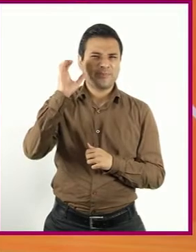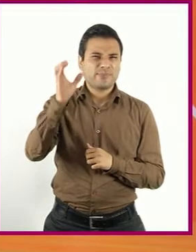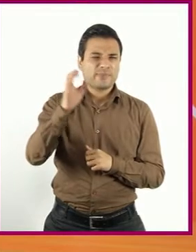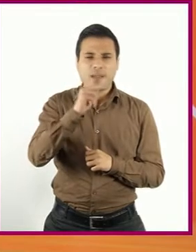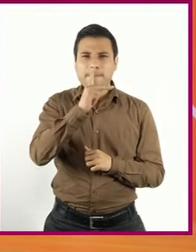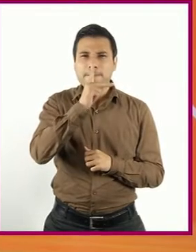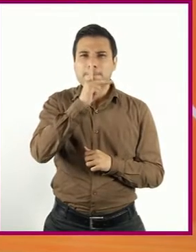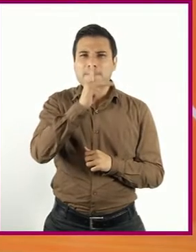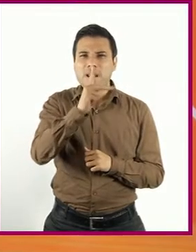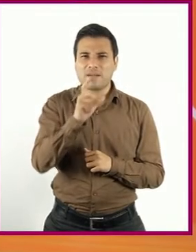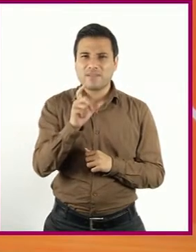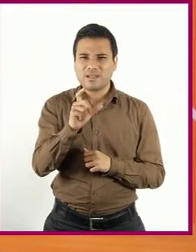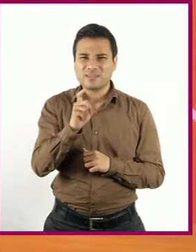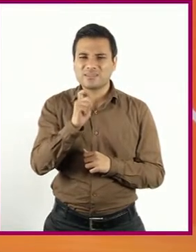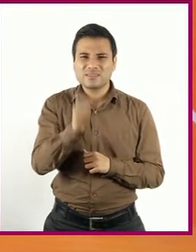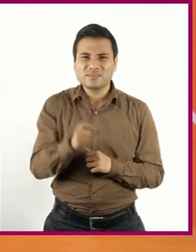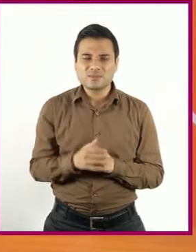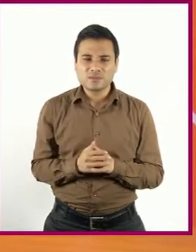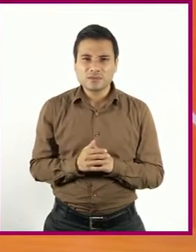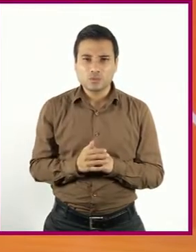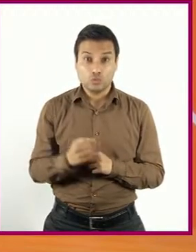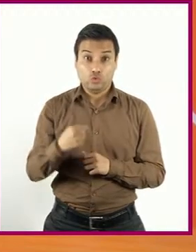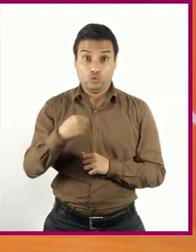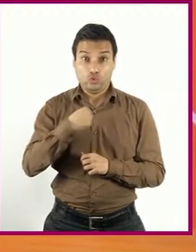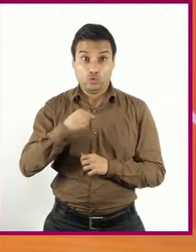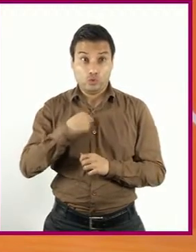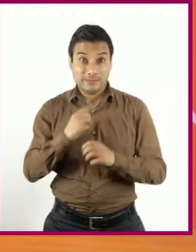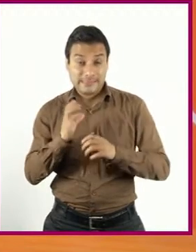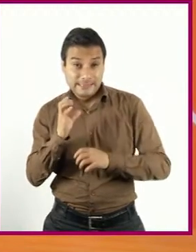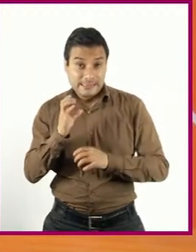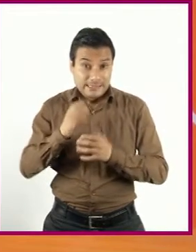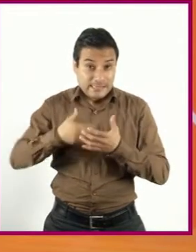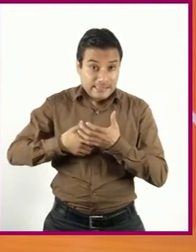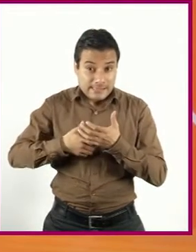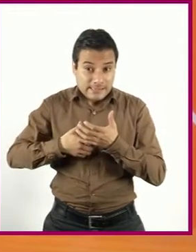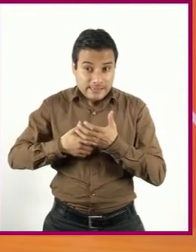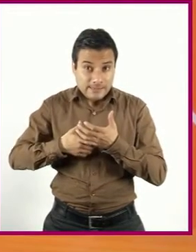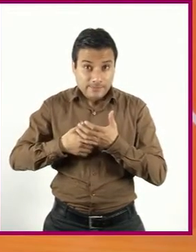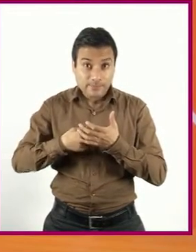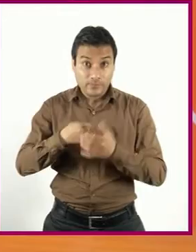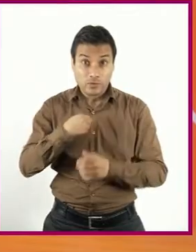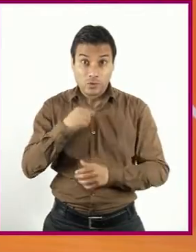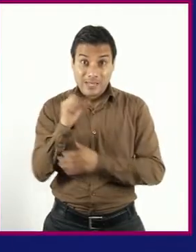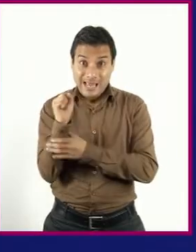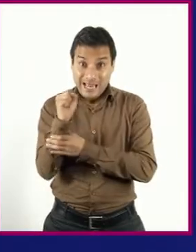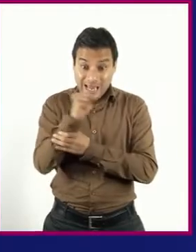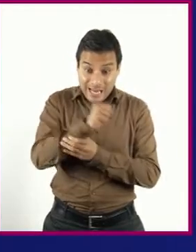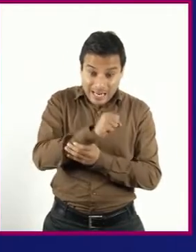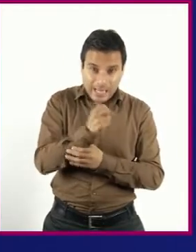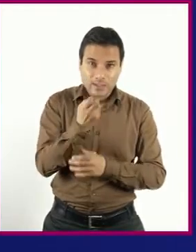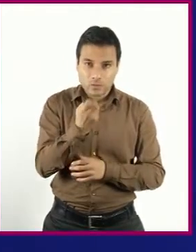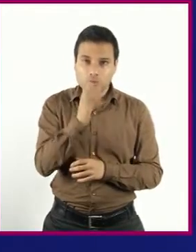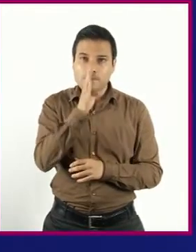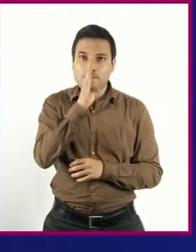término significa un movimiento del jugador ofensivo que baja la parte superior de su cuerpo. Mire,